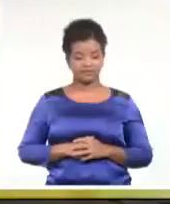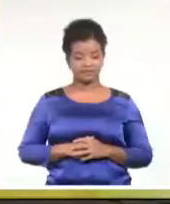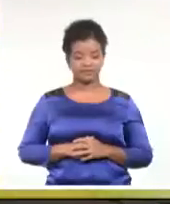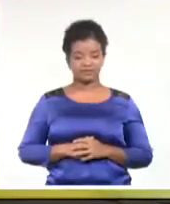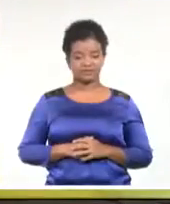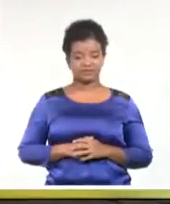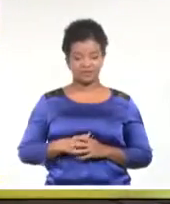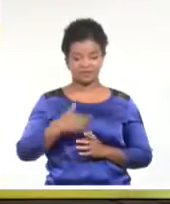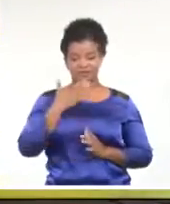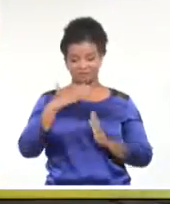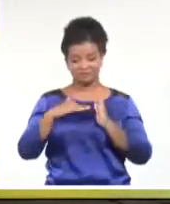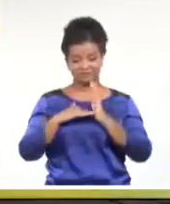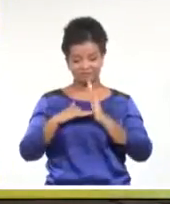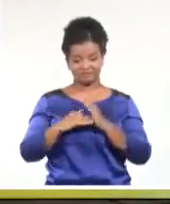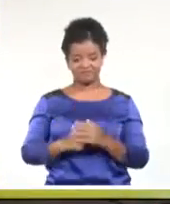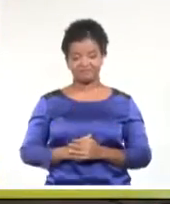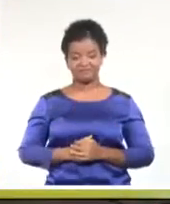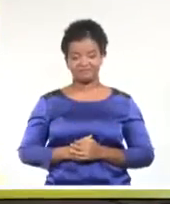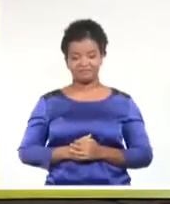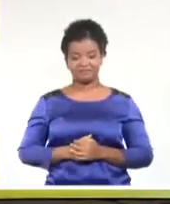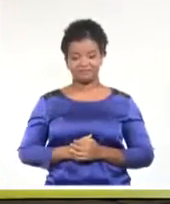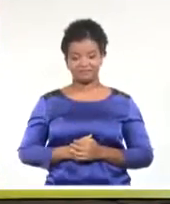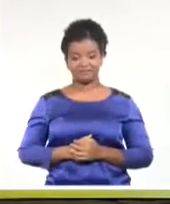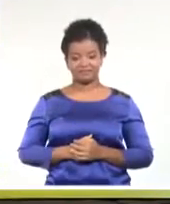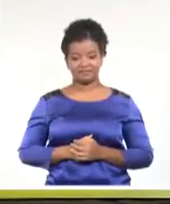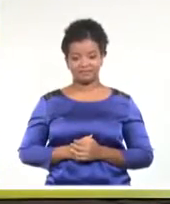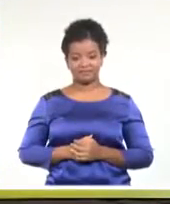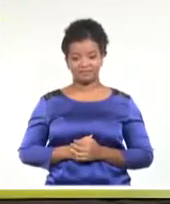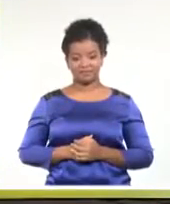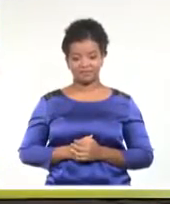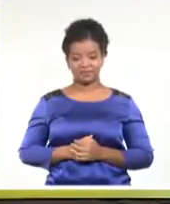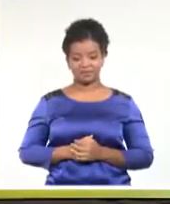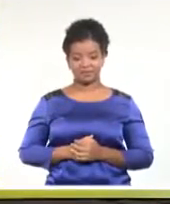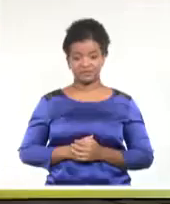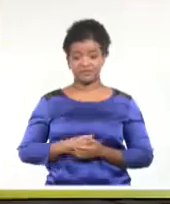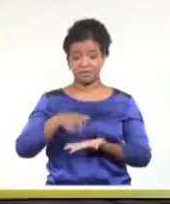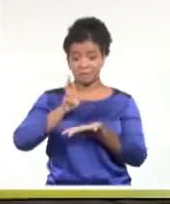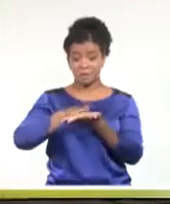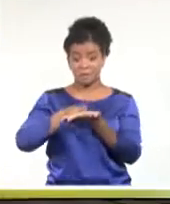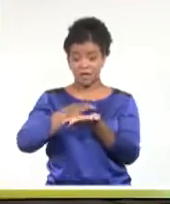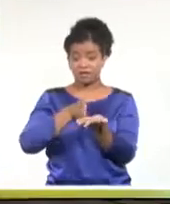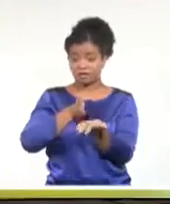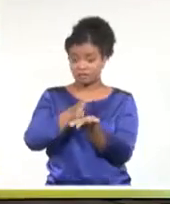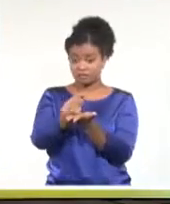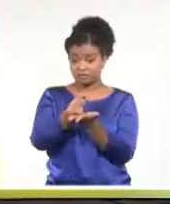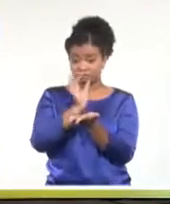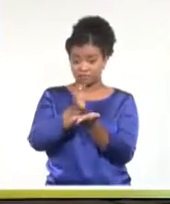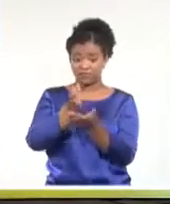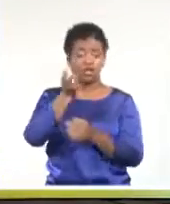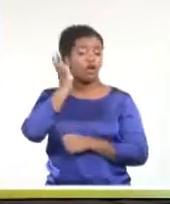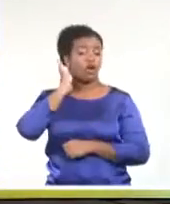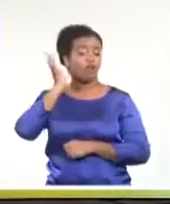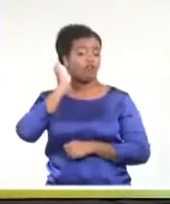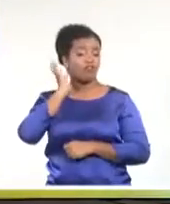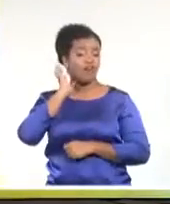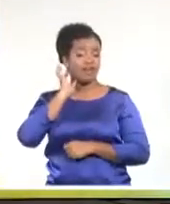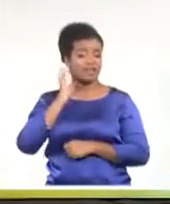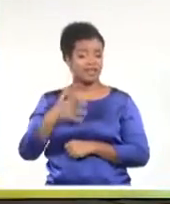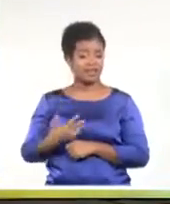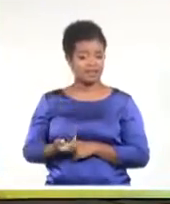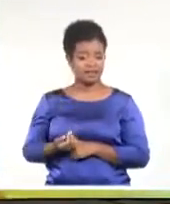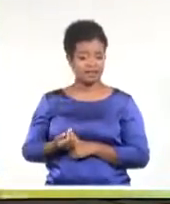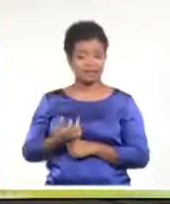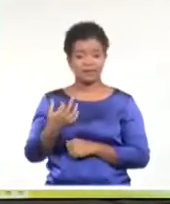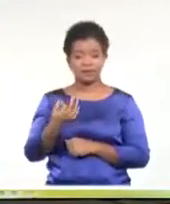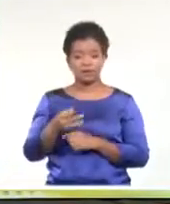tardes. Este martes continúa en Egipto el segmento de alto nivel de la 27ª Conferencia de las Partes de la Convención